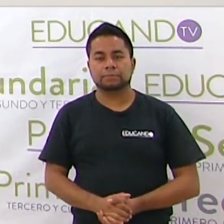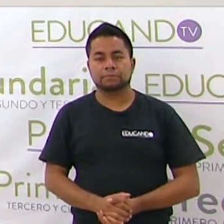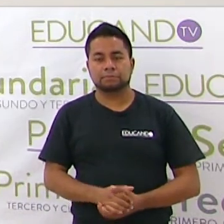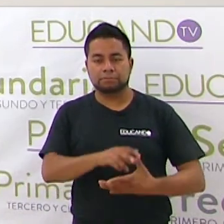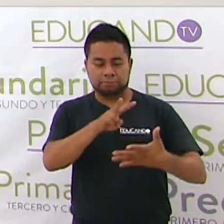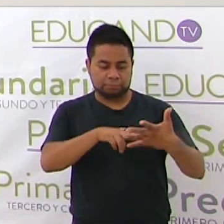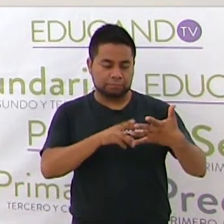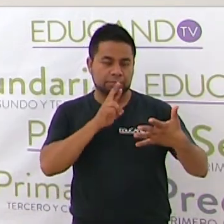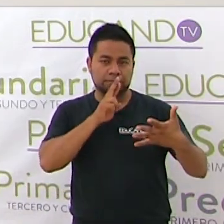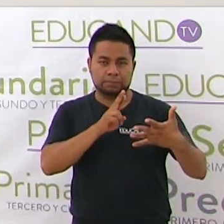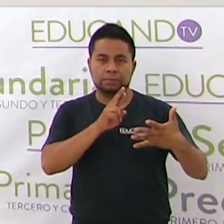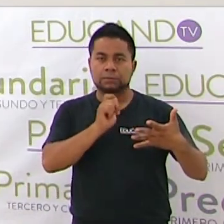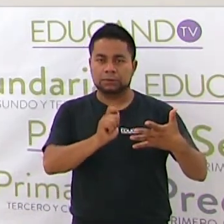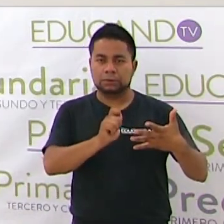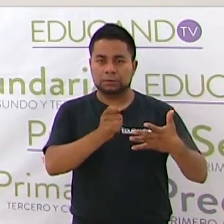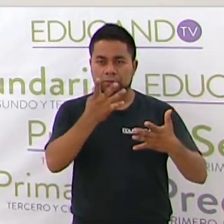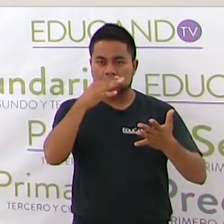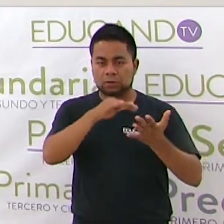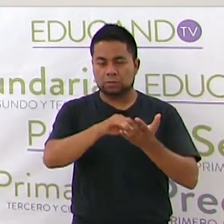dar